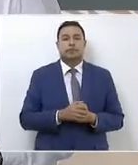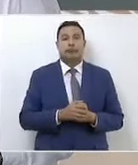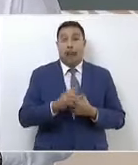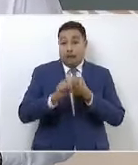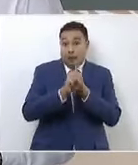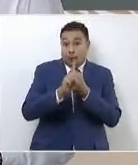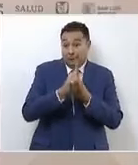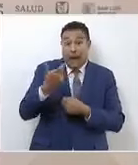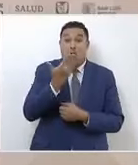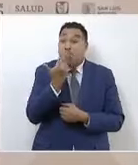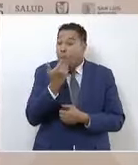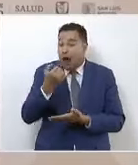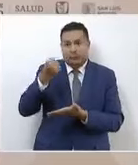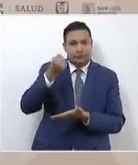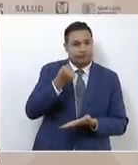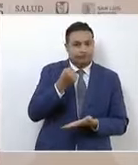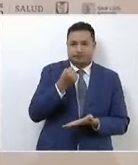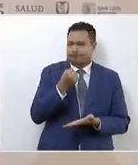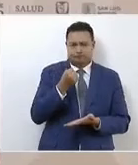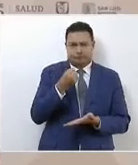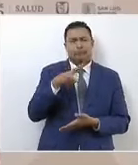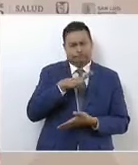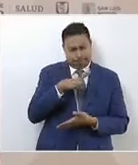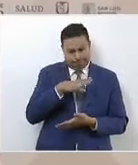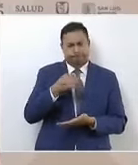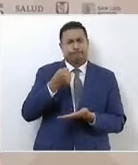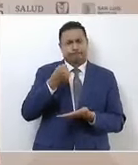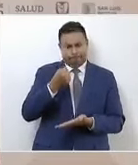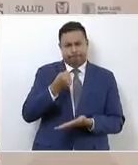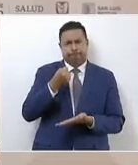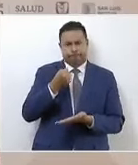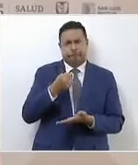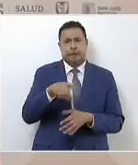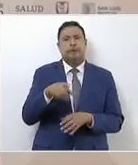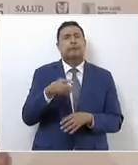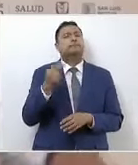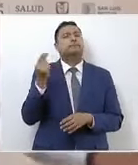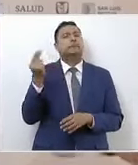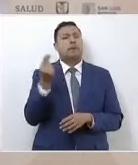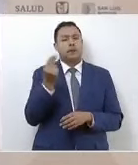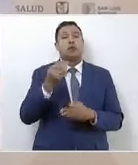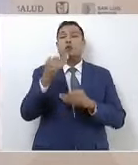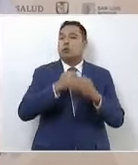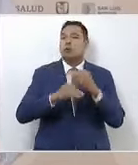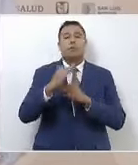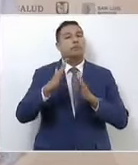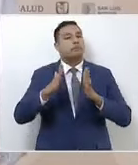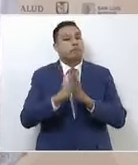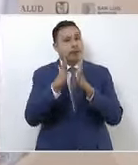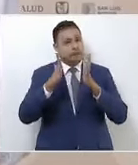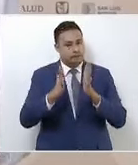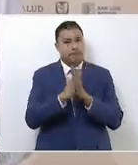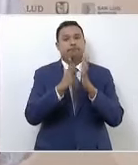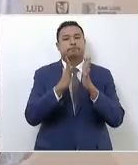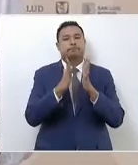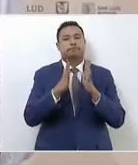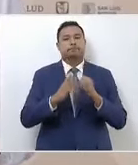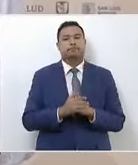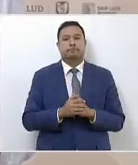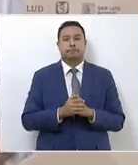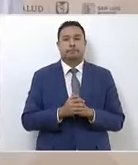de presupuesto. Aquí lo que necesitamos es que todos participemos,